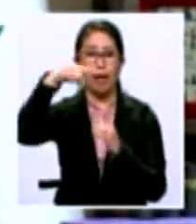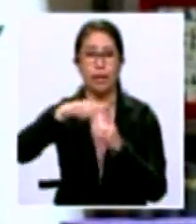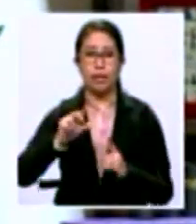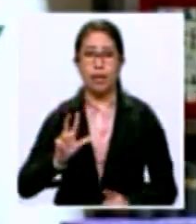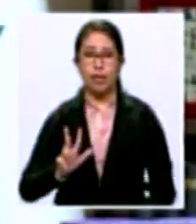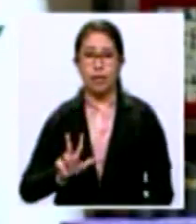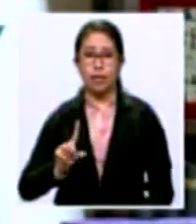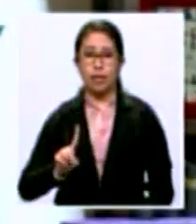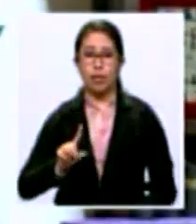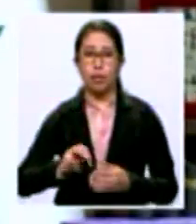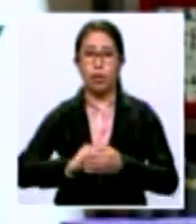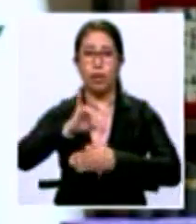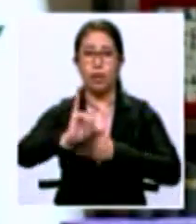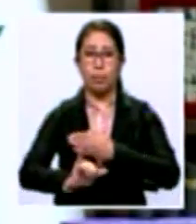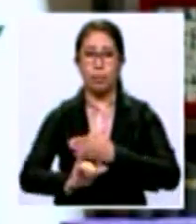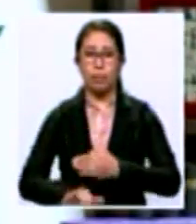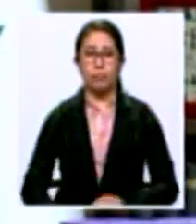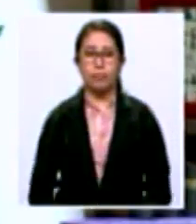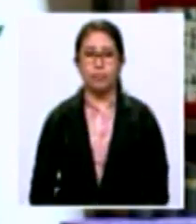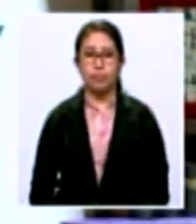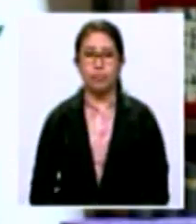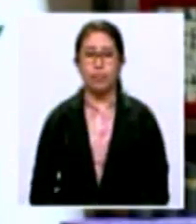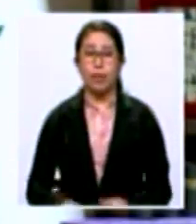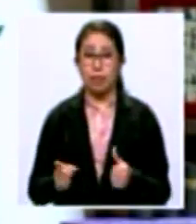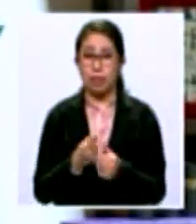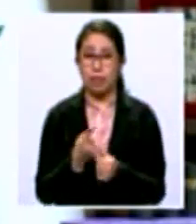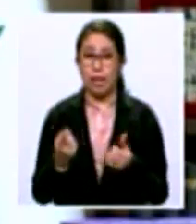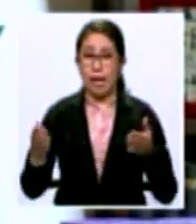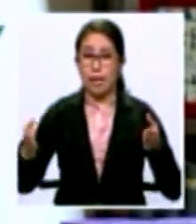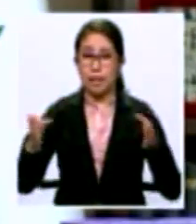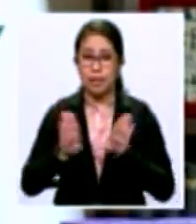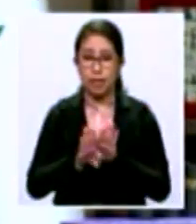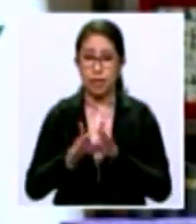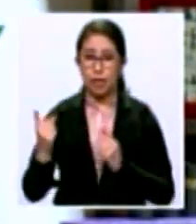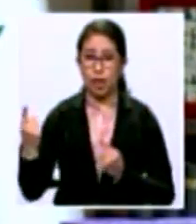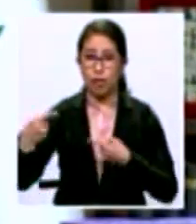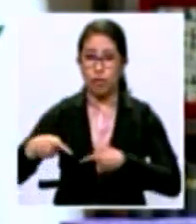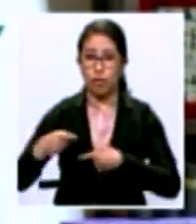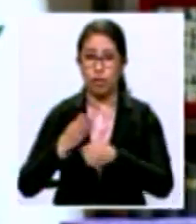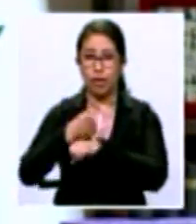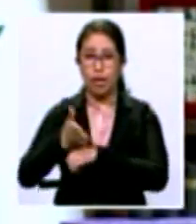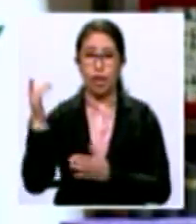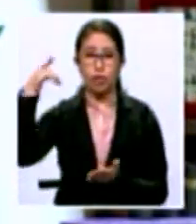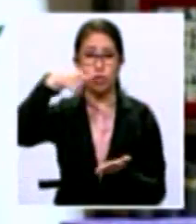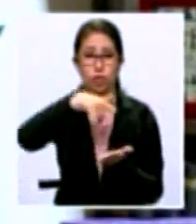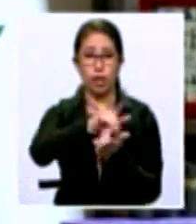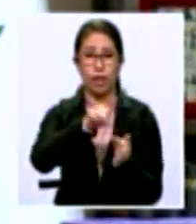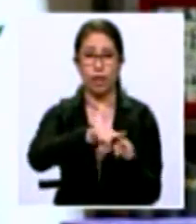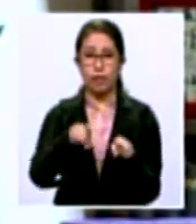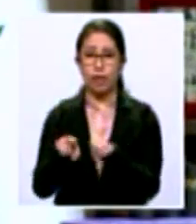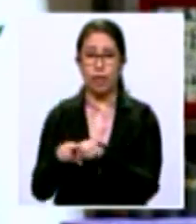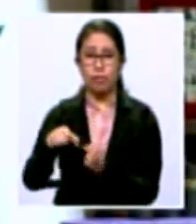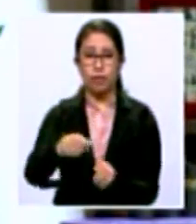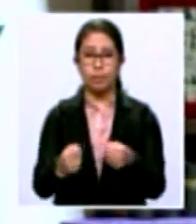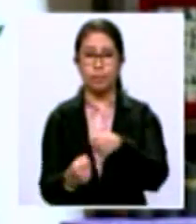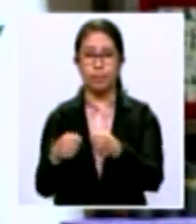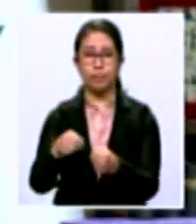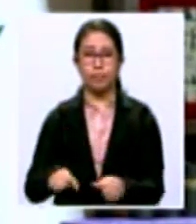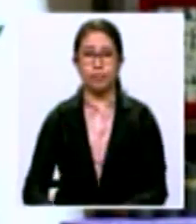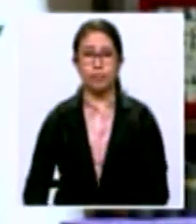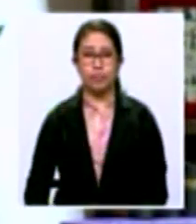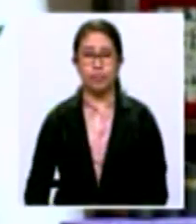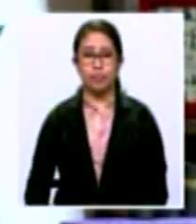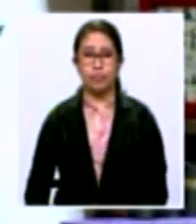mayo. Primero, cierre de fronteras tanto aéreas como terrestres y fluviales, salvo para